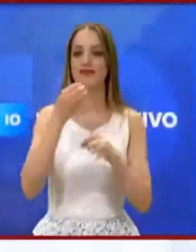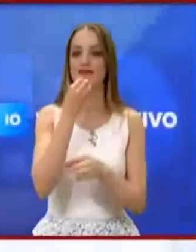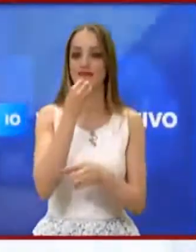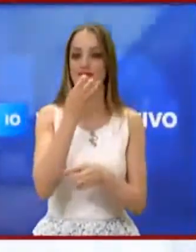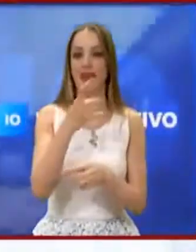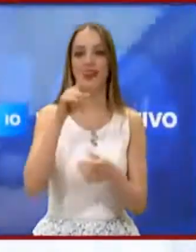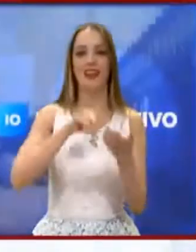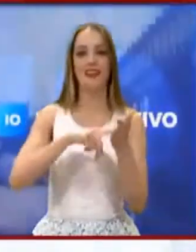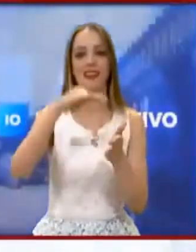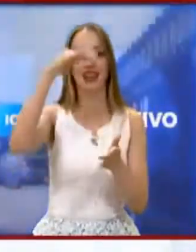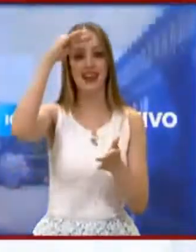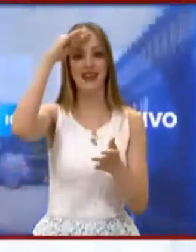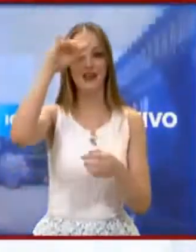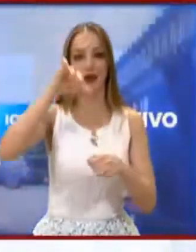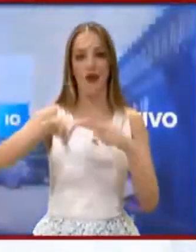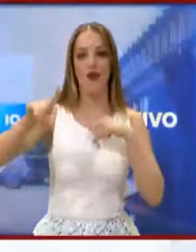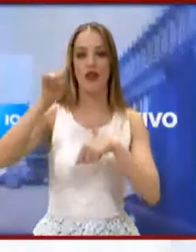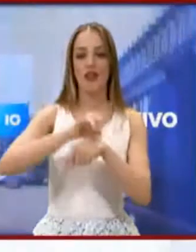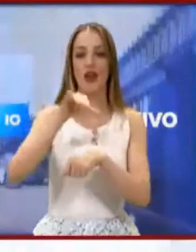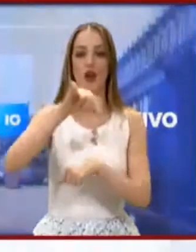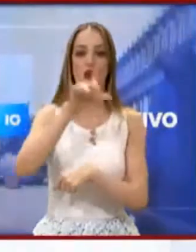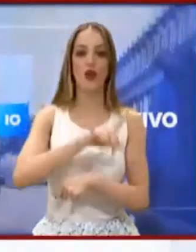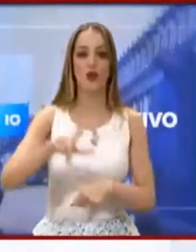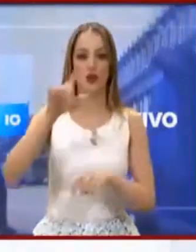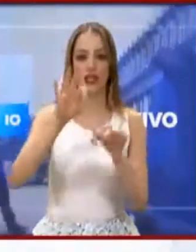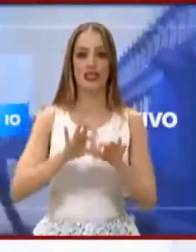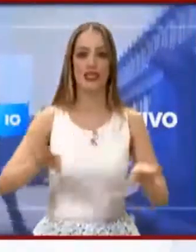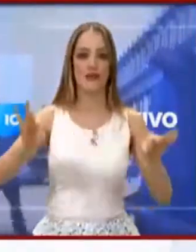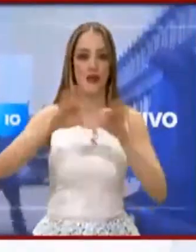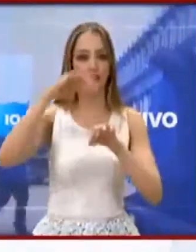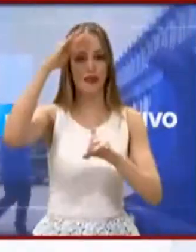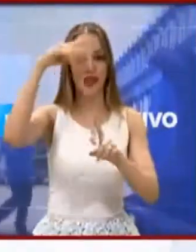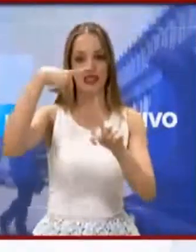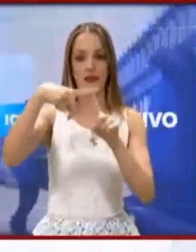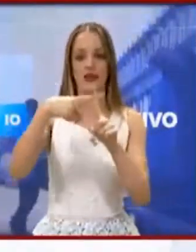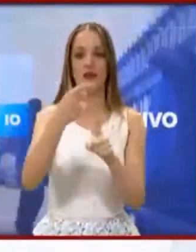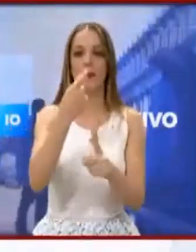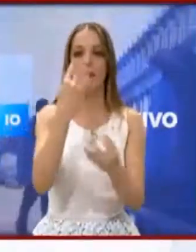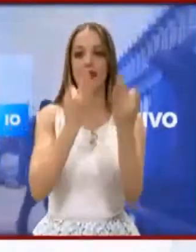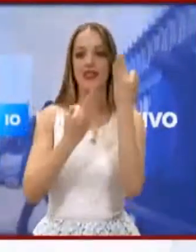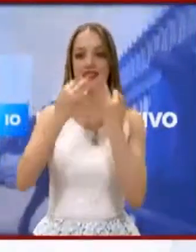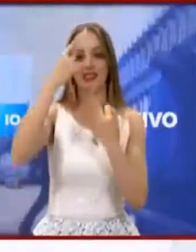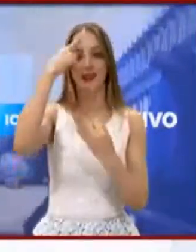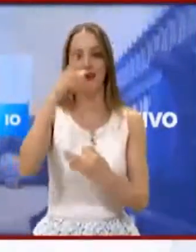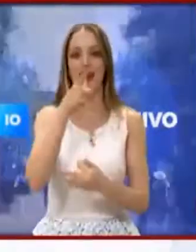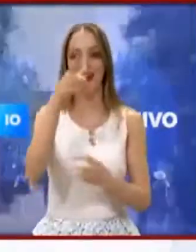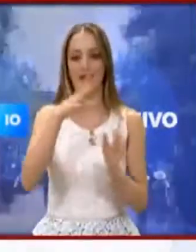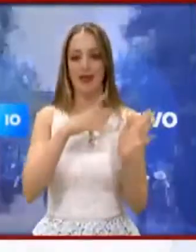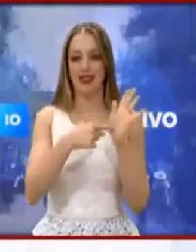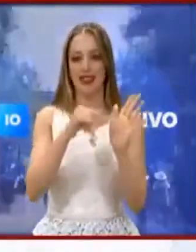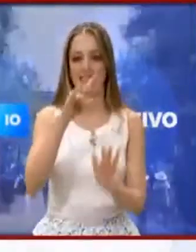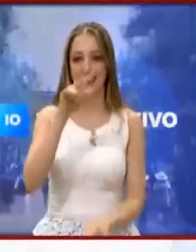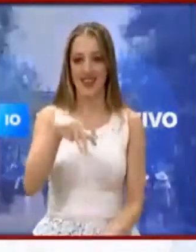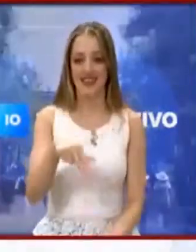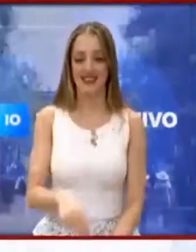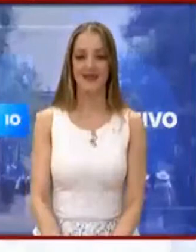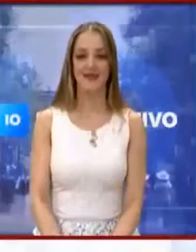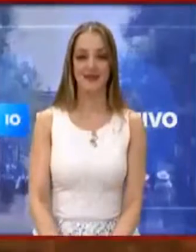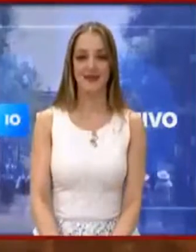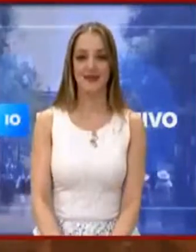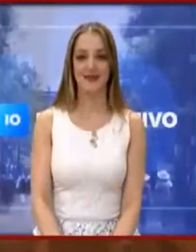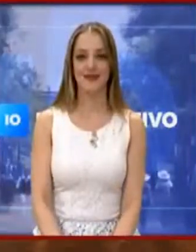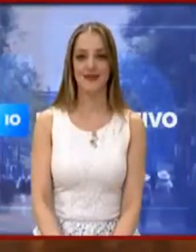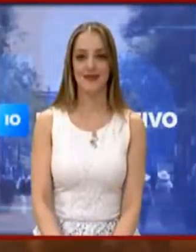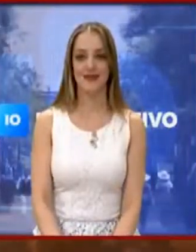reflexión del día, es lunes, hay que iniciar la semana con la medicina para el alma. Hoy nos acompaña Iván Marx. Vamos contigo, Iván.